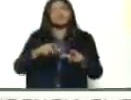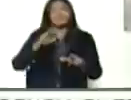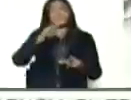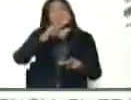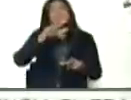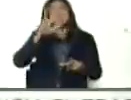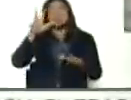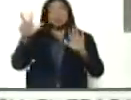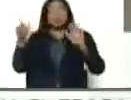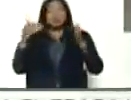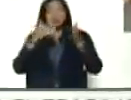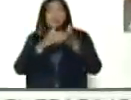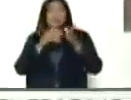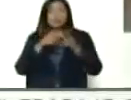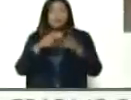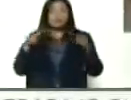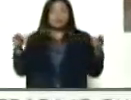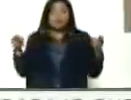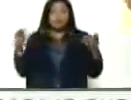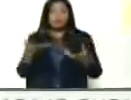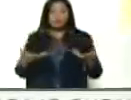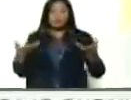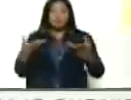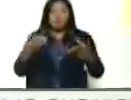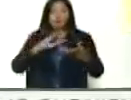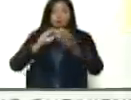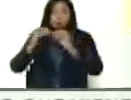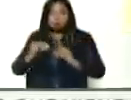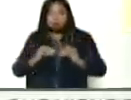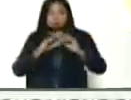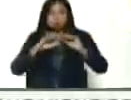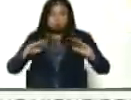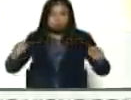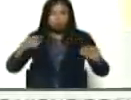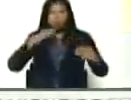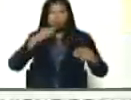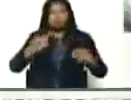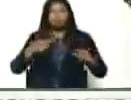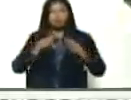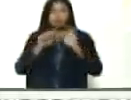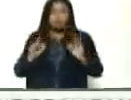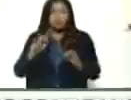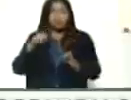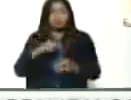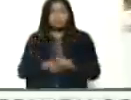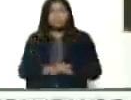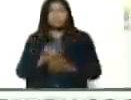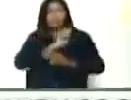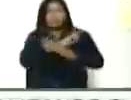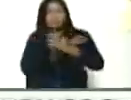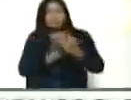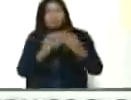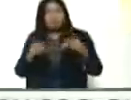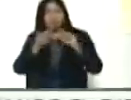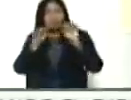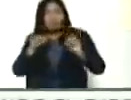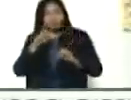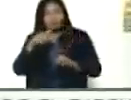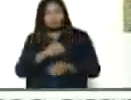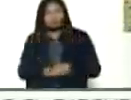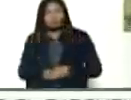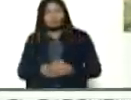incendios forestales nosotros queremos acelerar eso como usted lo dijo en el principio nosotros queremos fortalecerlo nosotros queremos